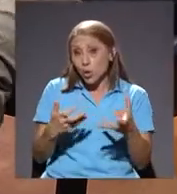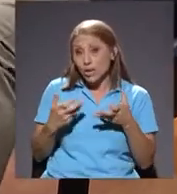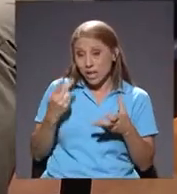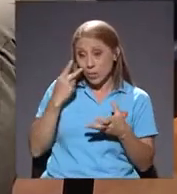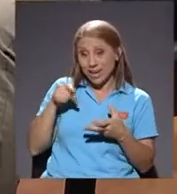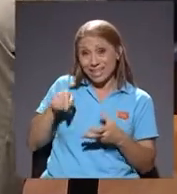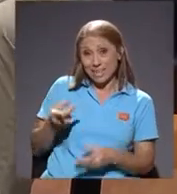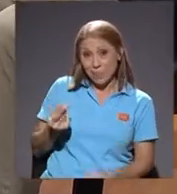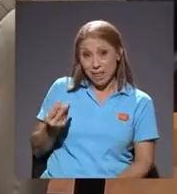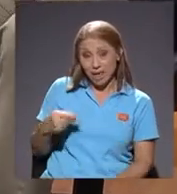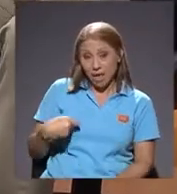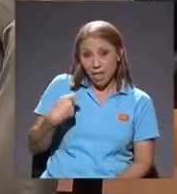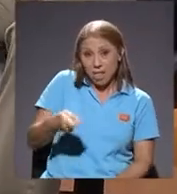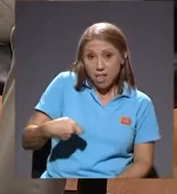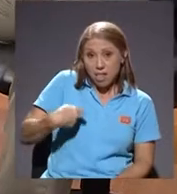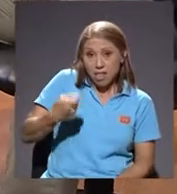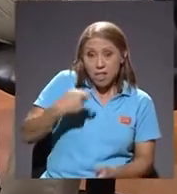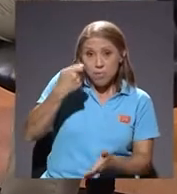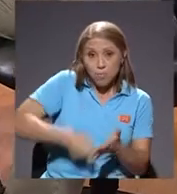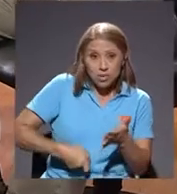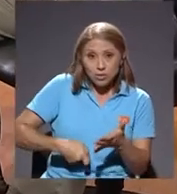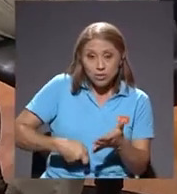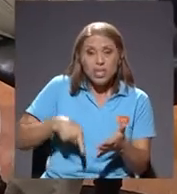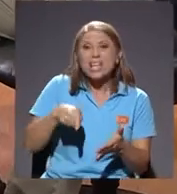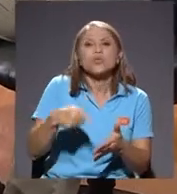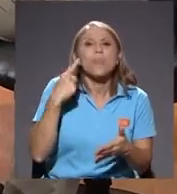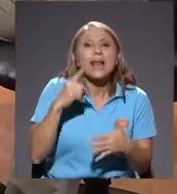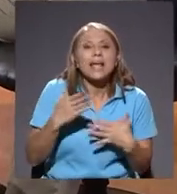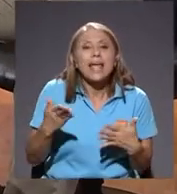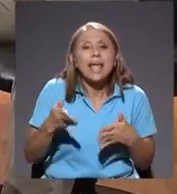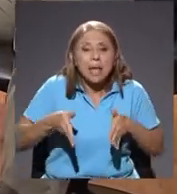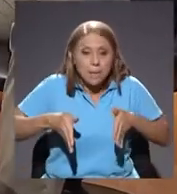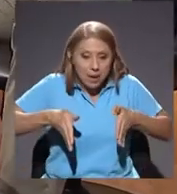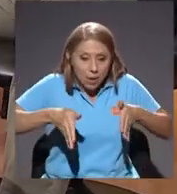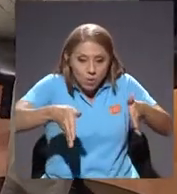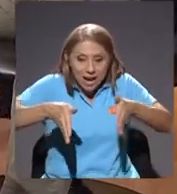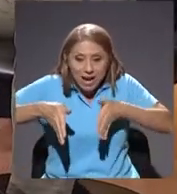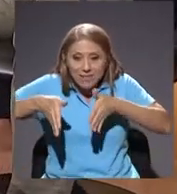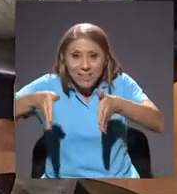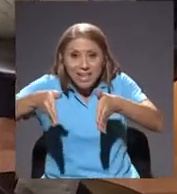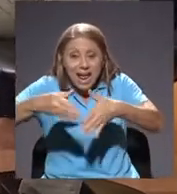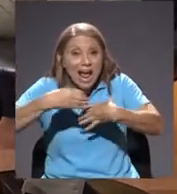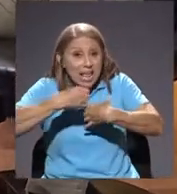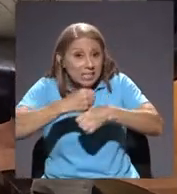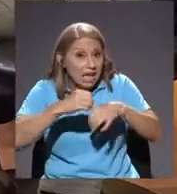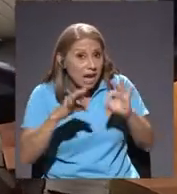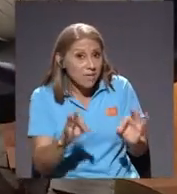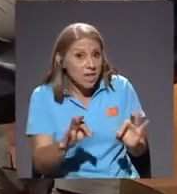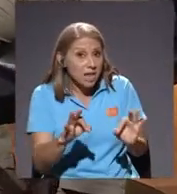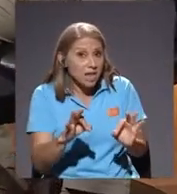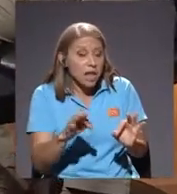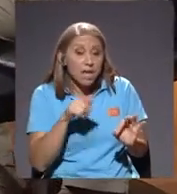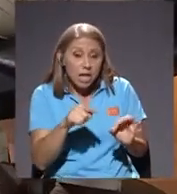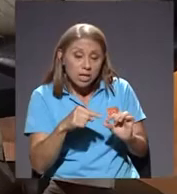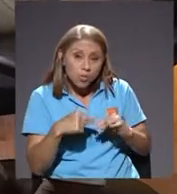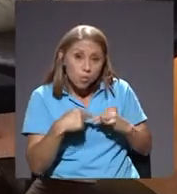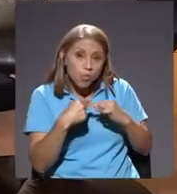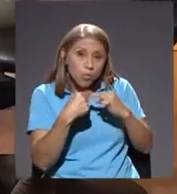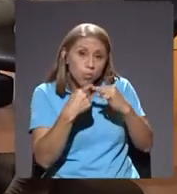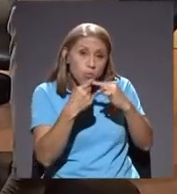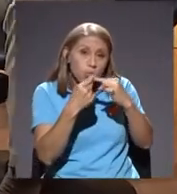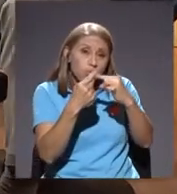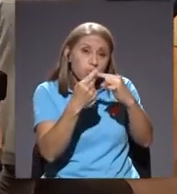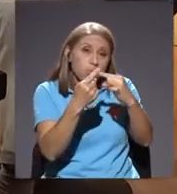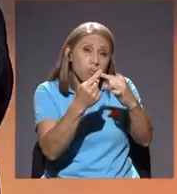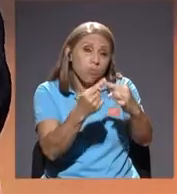impuestos para que me hagan una carretera que la carretera se haga se haga bien y que dure dos o tres años no 30 entonces cuando yo hablo que quiero